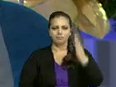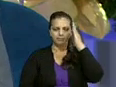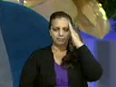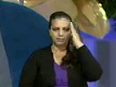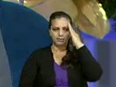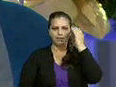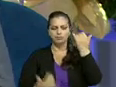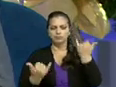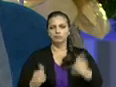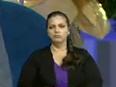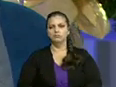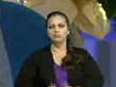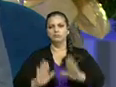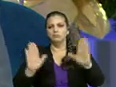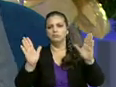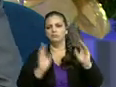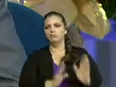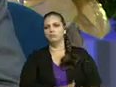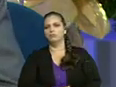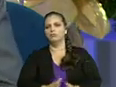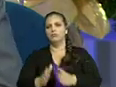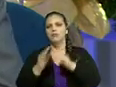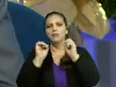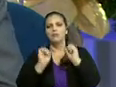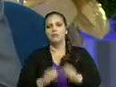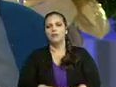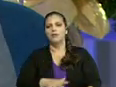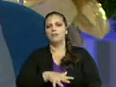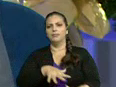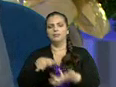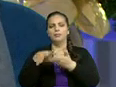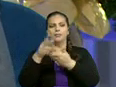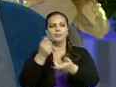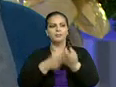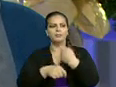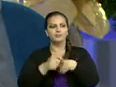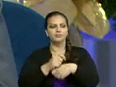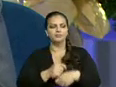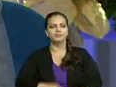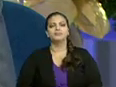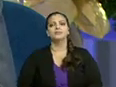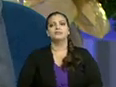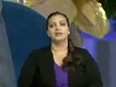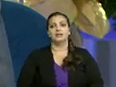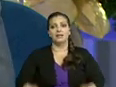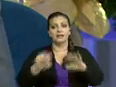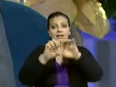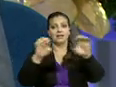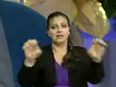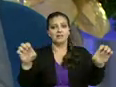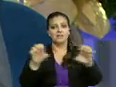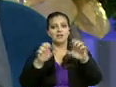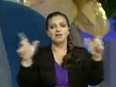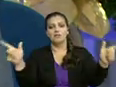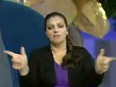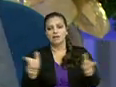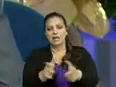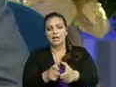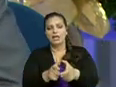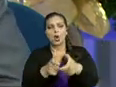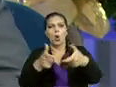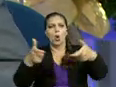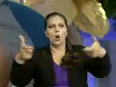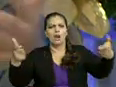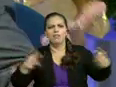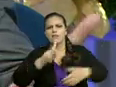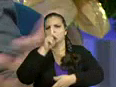estamos convencidos que esta es la mejor forma de incorporar a miles de empresarios, a miles de pequeños emprendedores